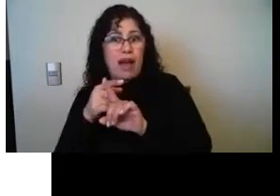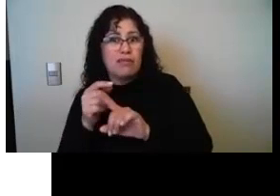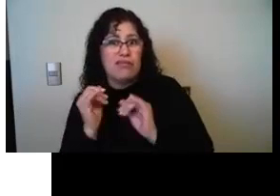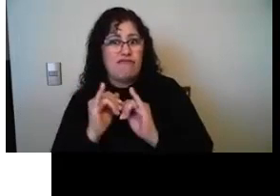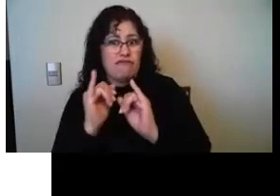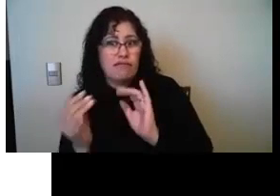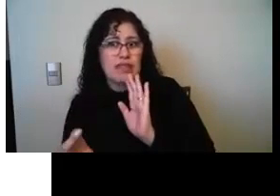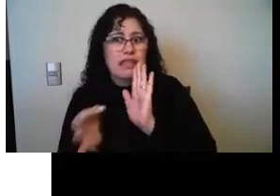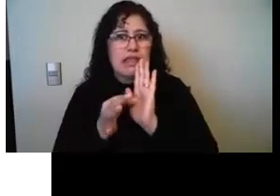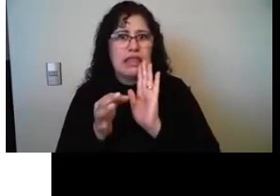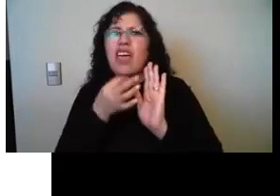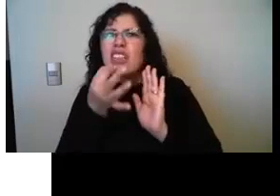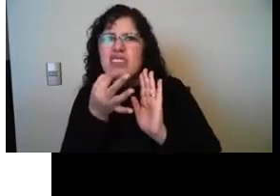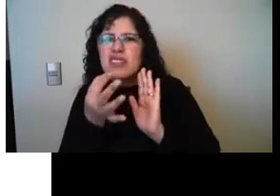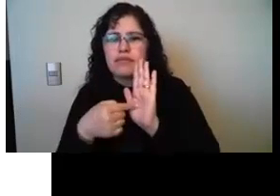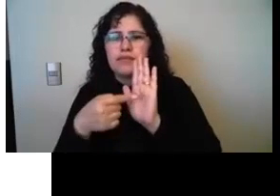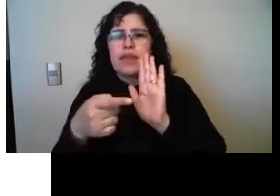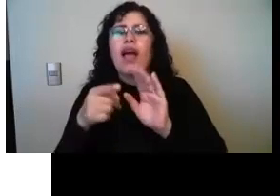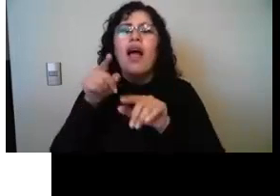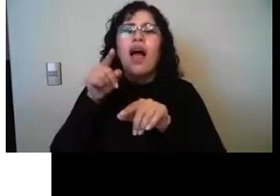células parvocelulares, es decir,